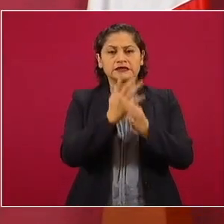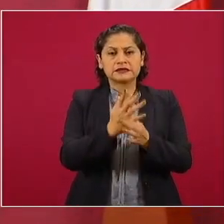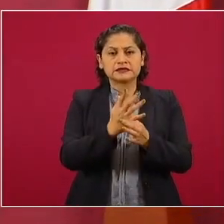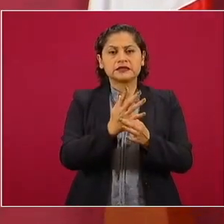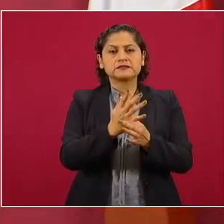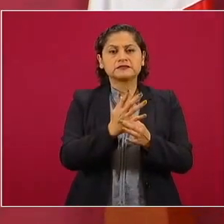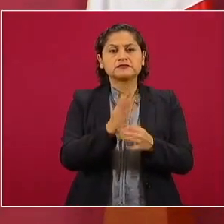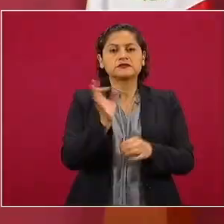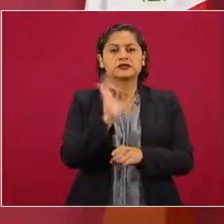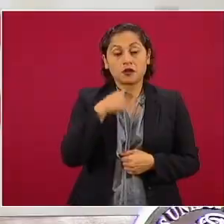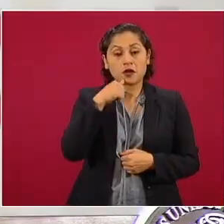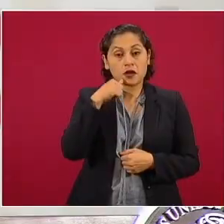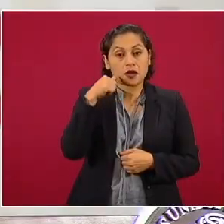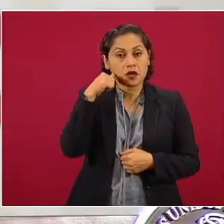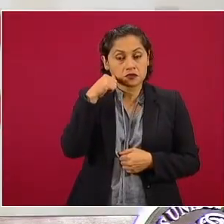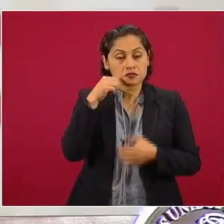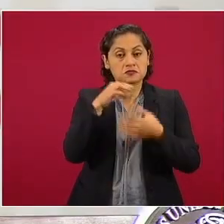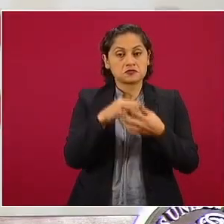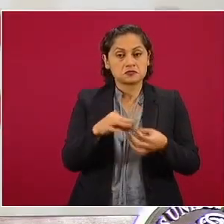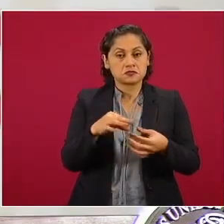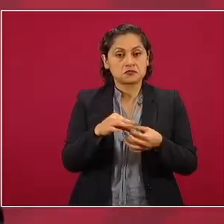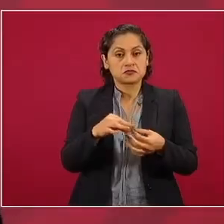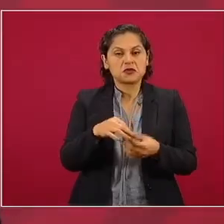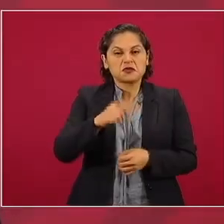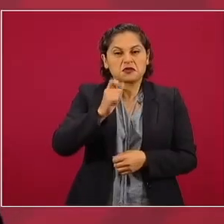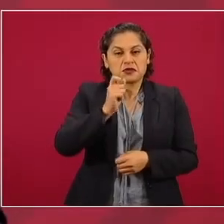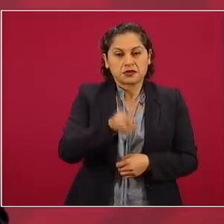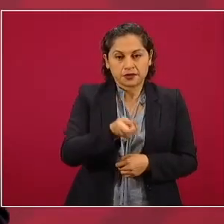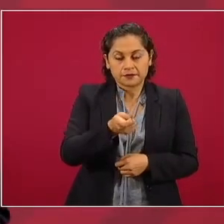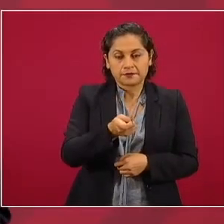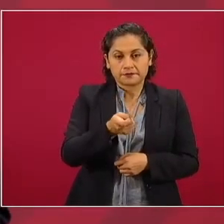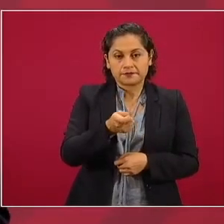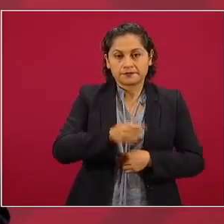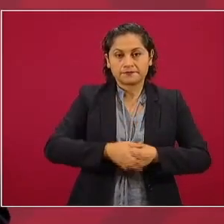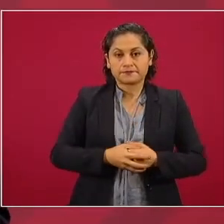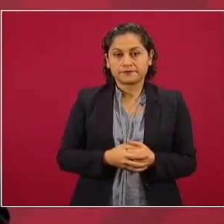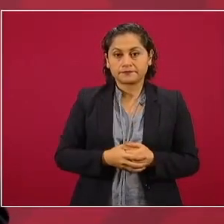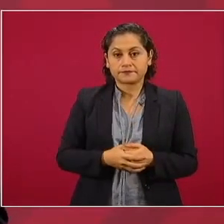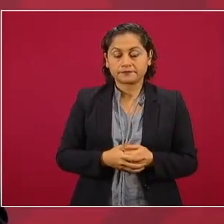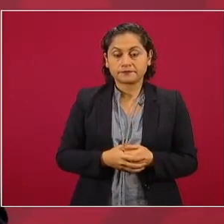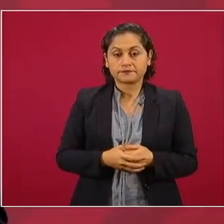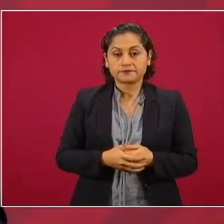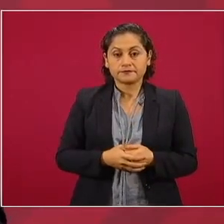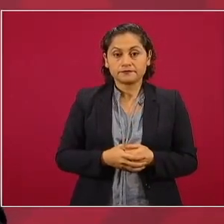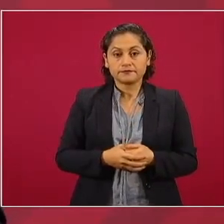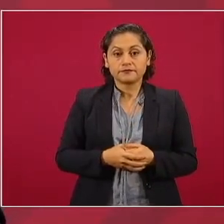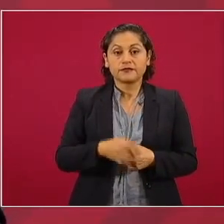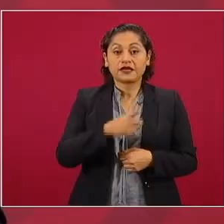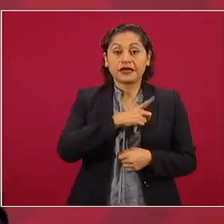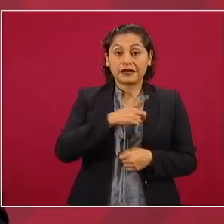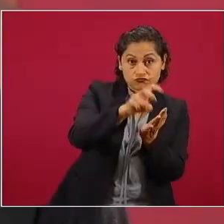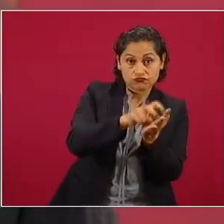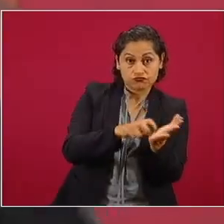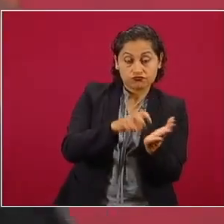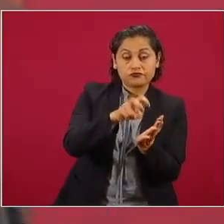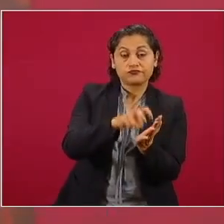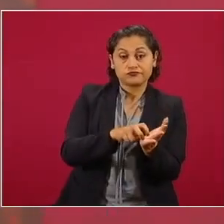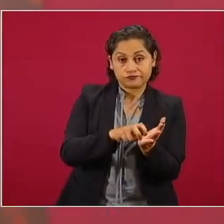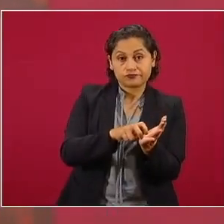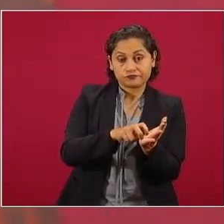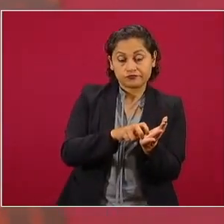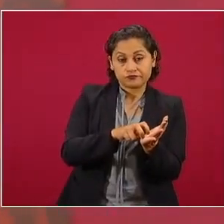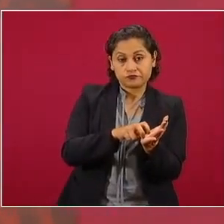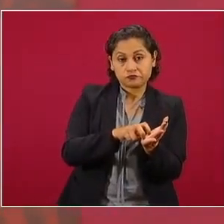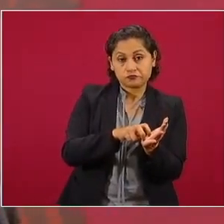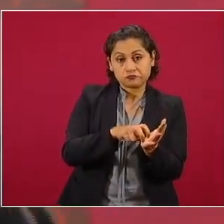recursos, más presupuesto. Se tendría que llevar a cabo una reforma constitucional para